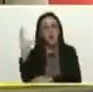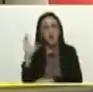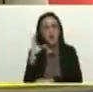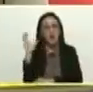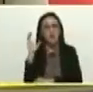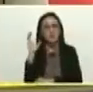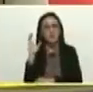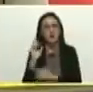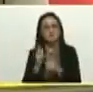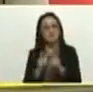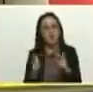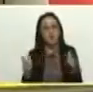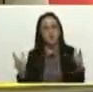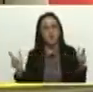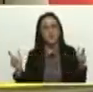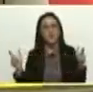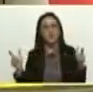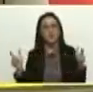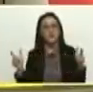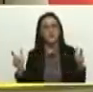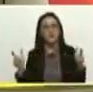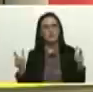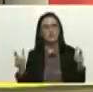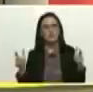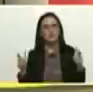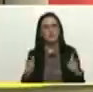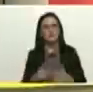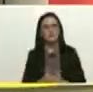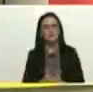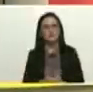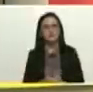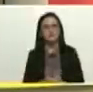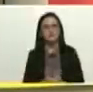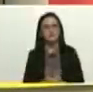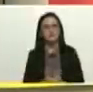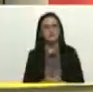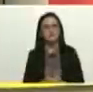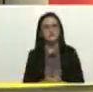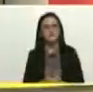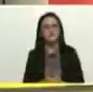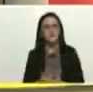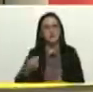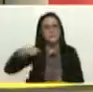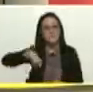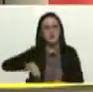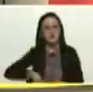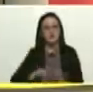se multipliquen, se desarrollen. Benditas inversiones.